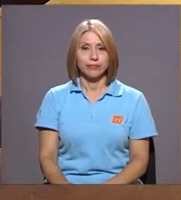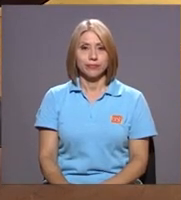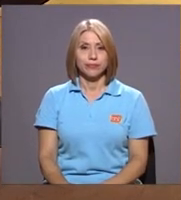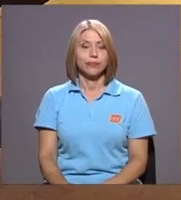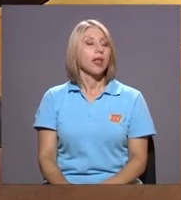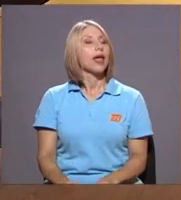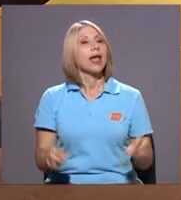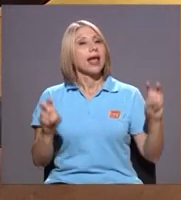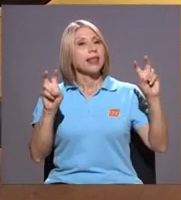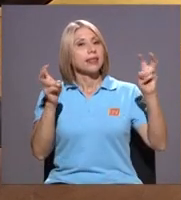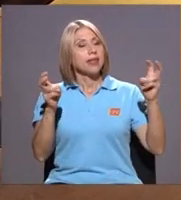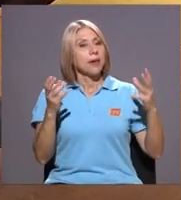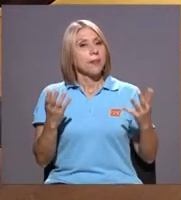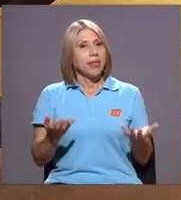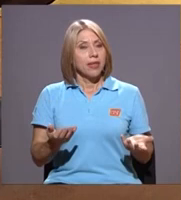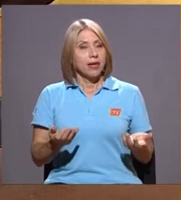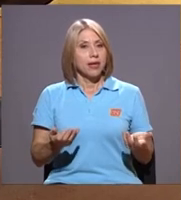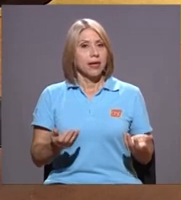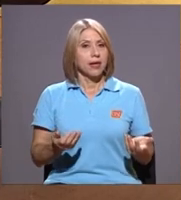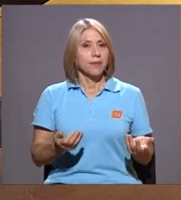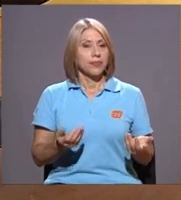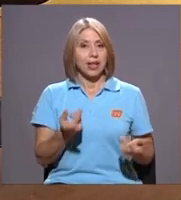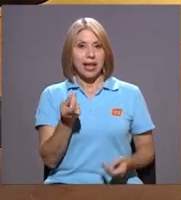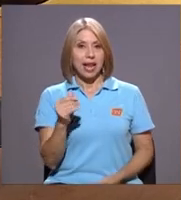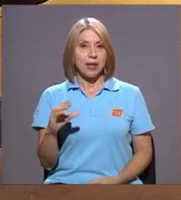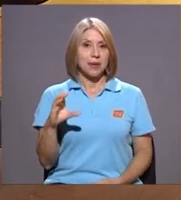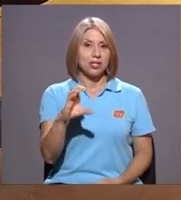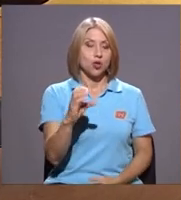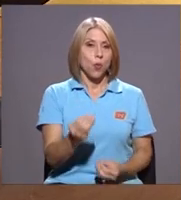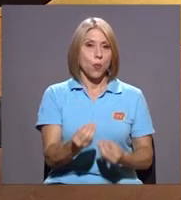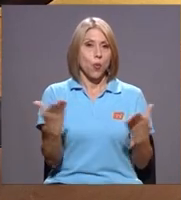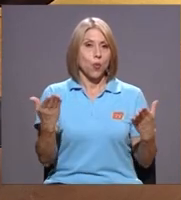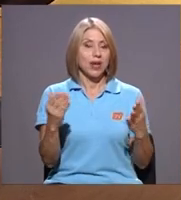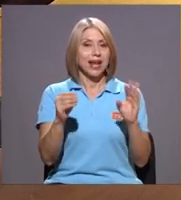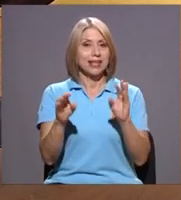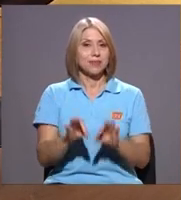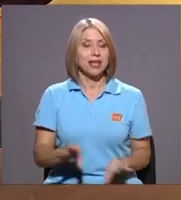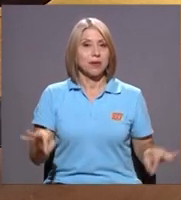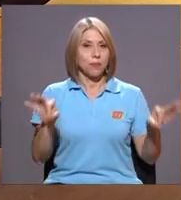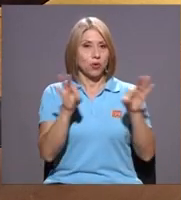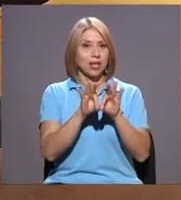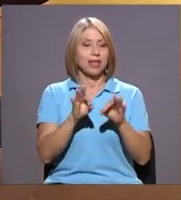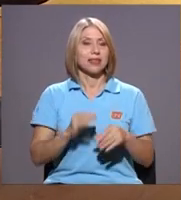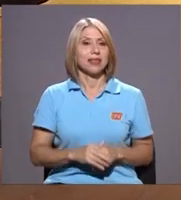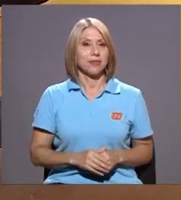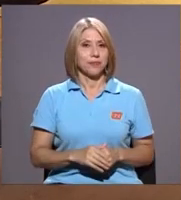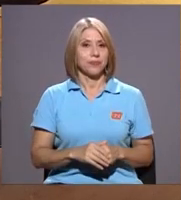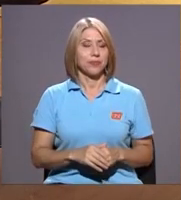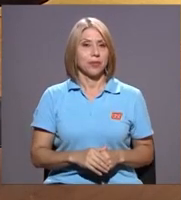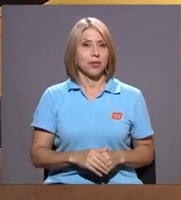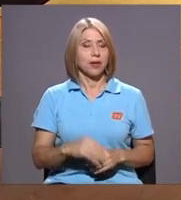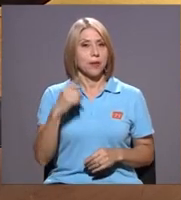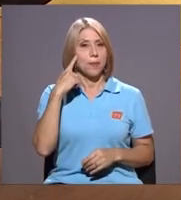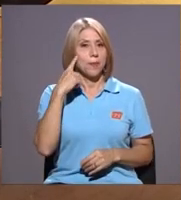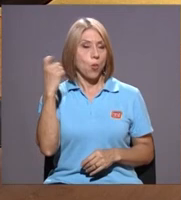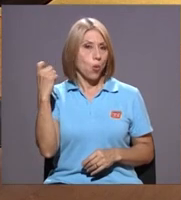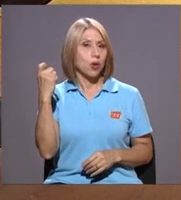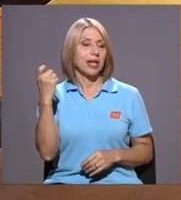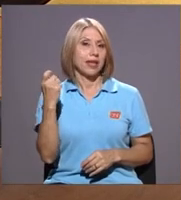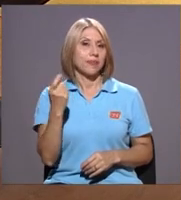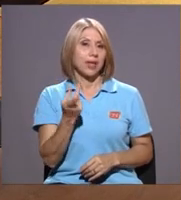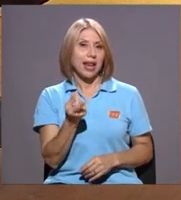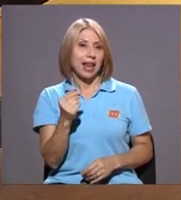El tema de la inversión pública es bien importante. ¿Por qué la